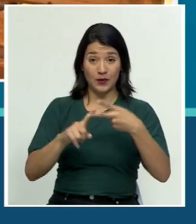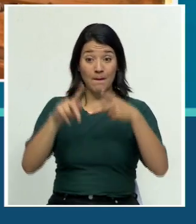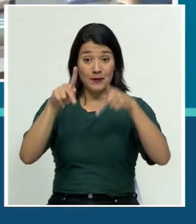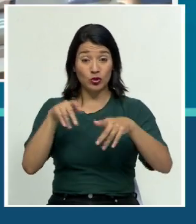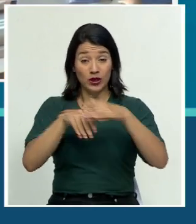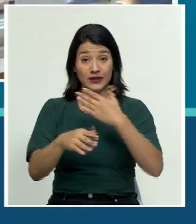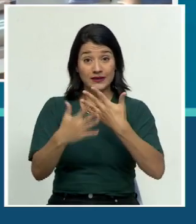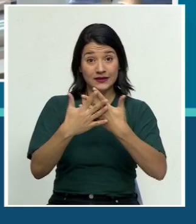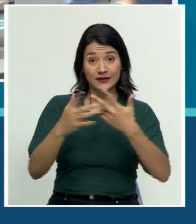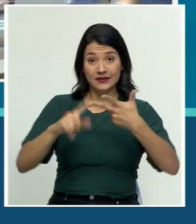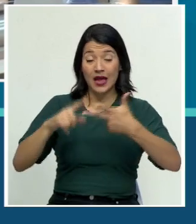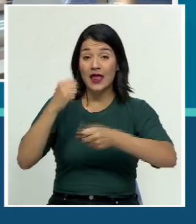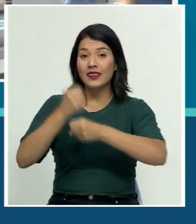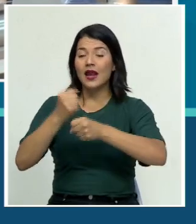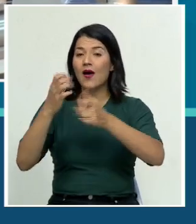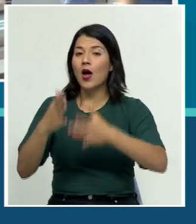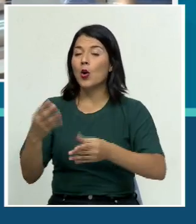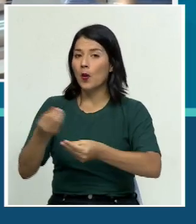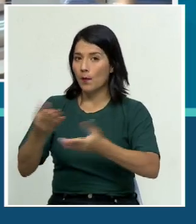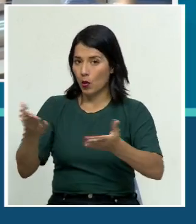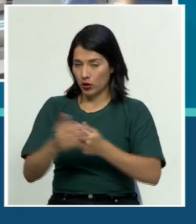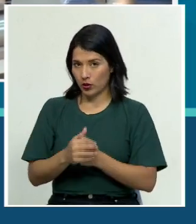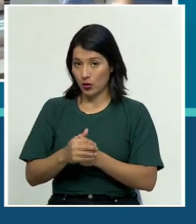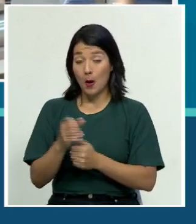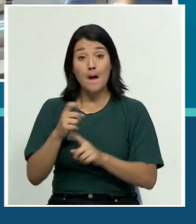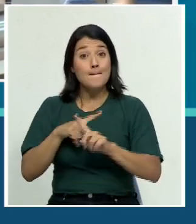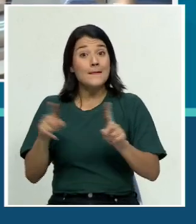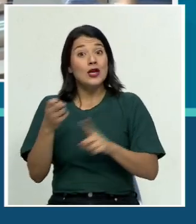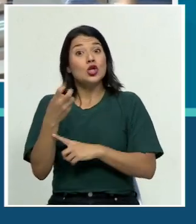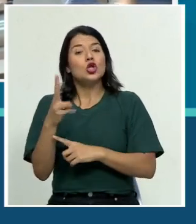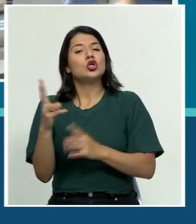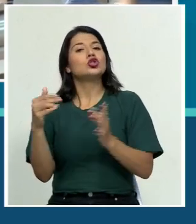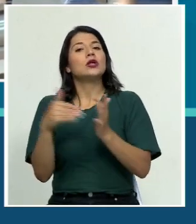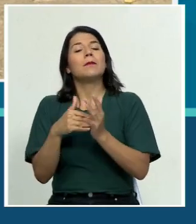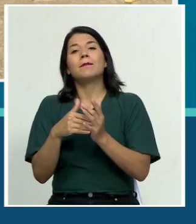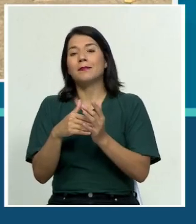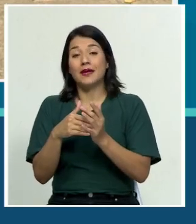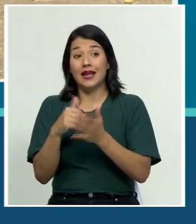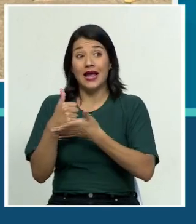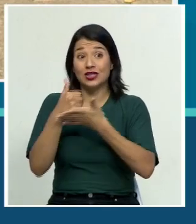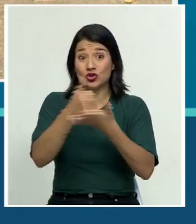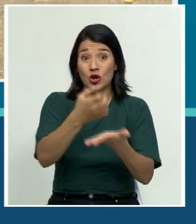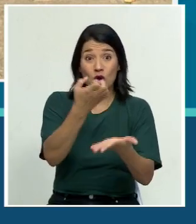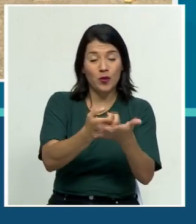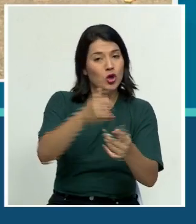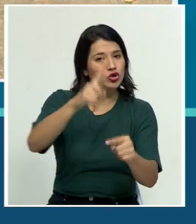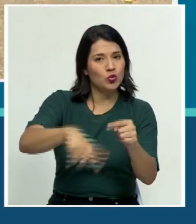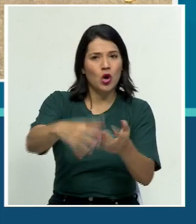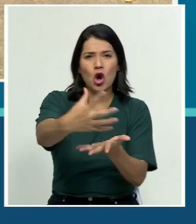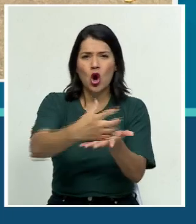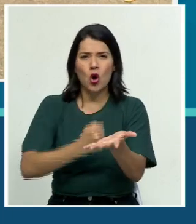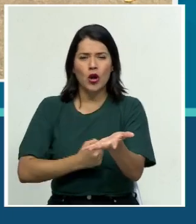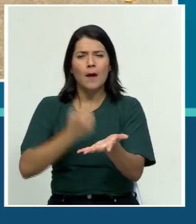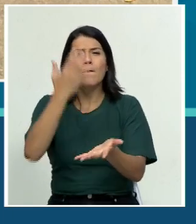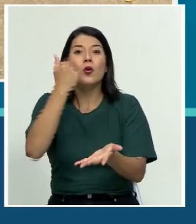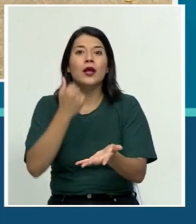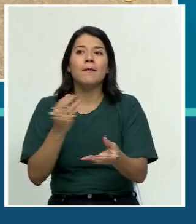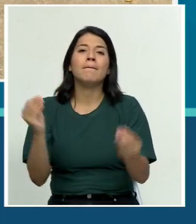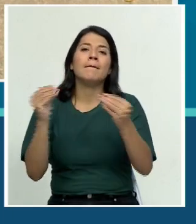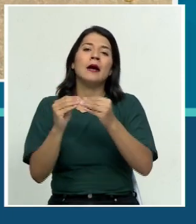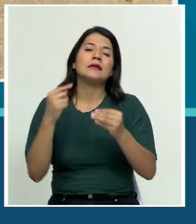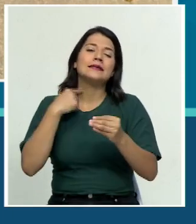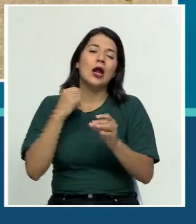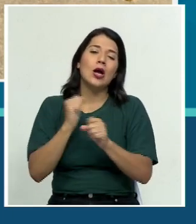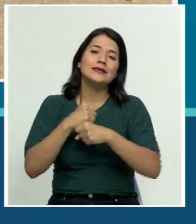públicos. Sin embargo, de ese total, 12 mil bonos no se podrán cobrar porque sale más caro realizar el procedimiento jurídico